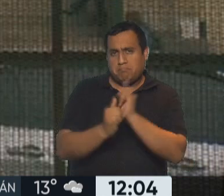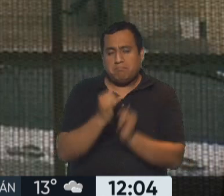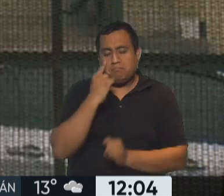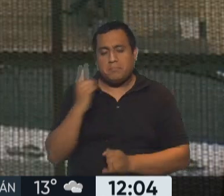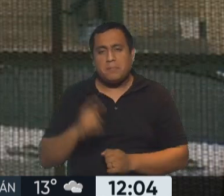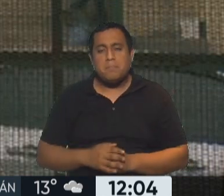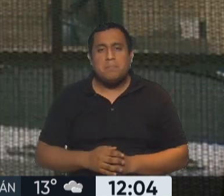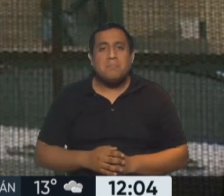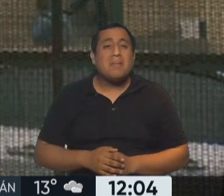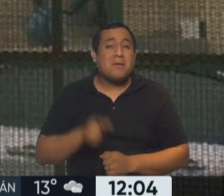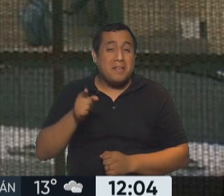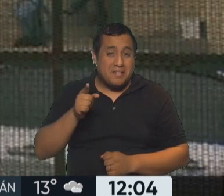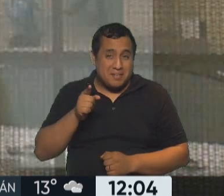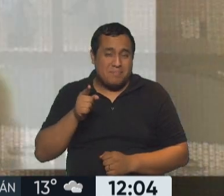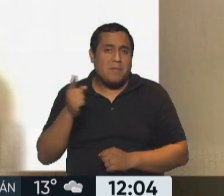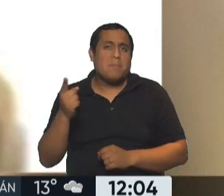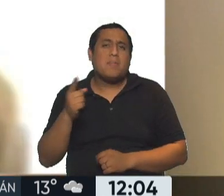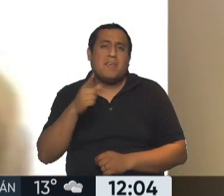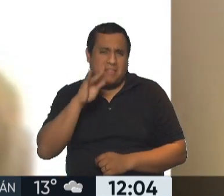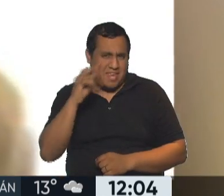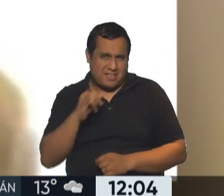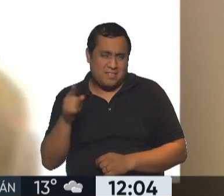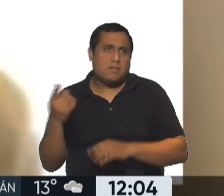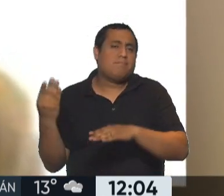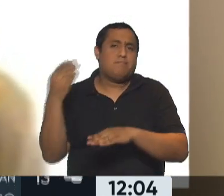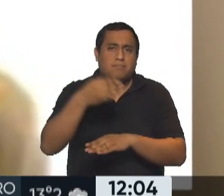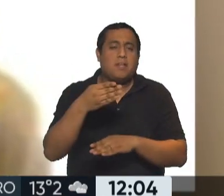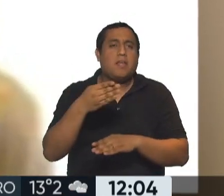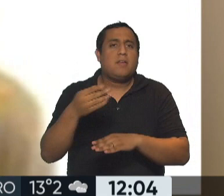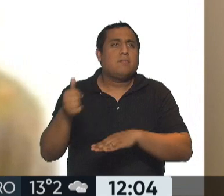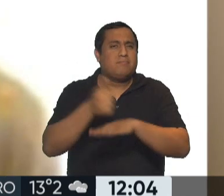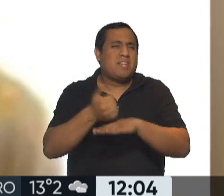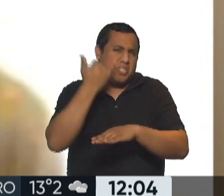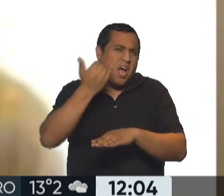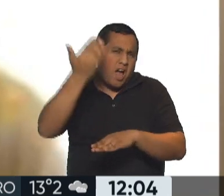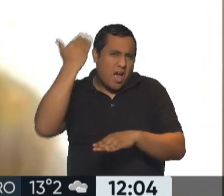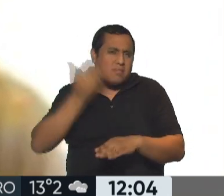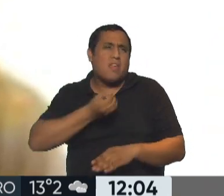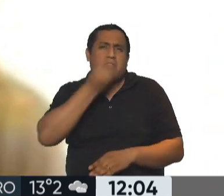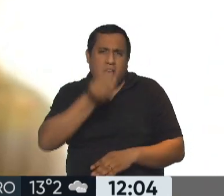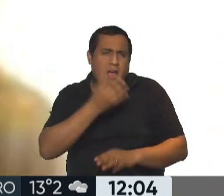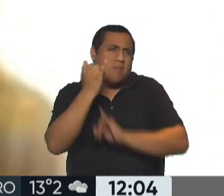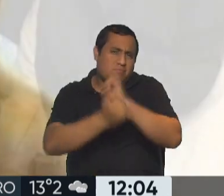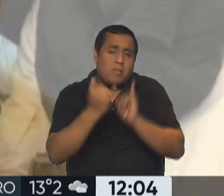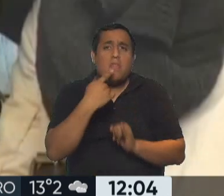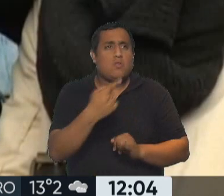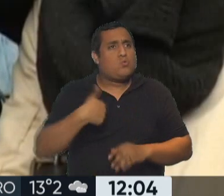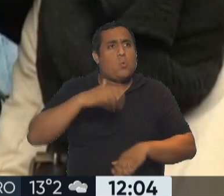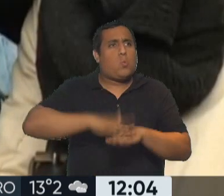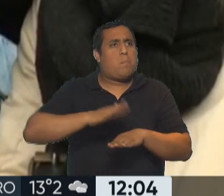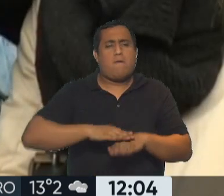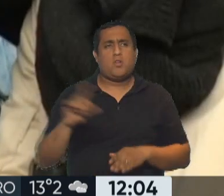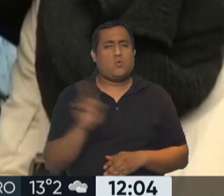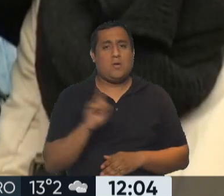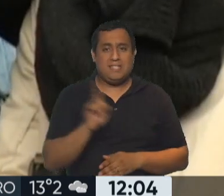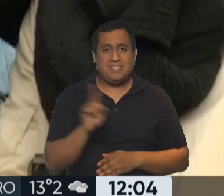Agustina Díaz viene a reforzar los fundamentos que expresó oportunamente al señalar que era totalmente inocente.